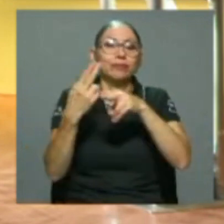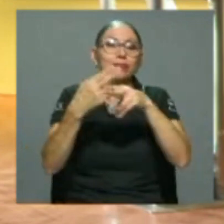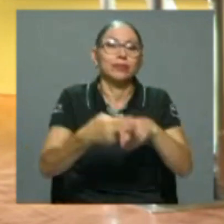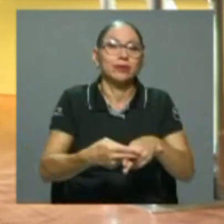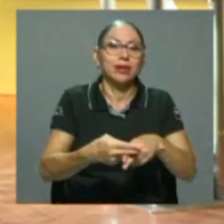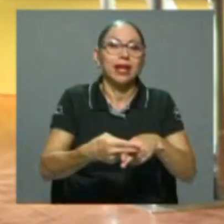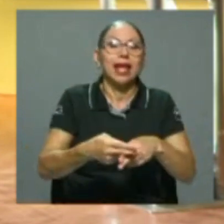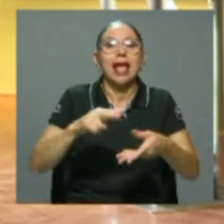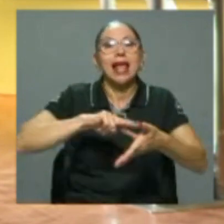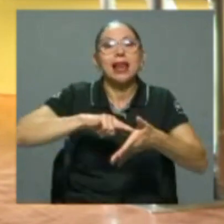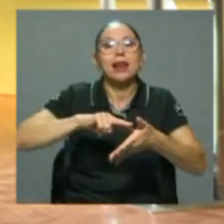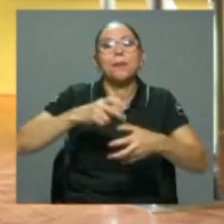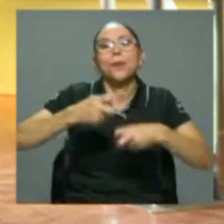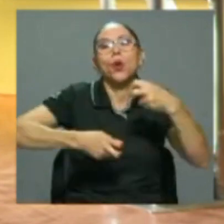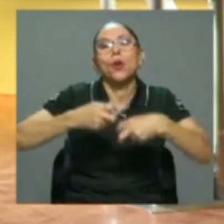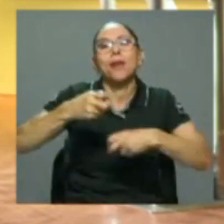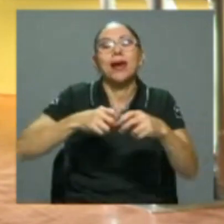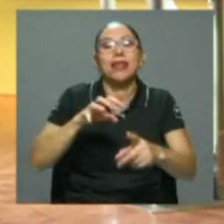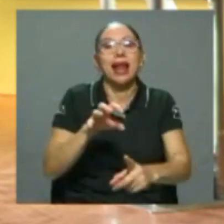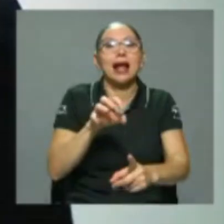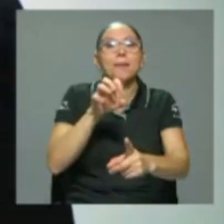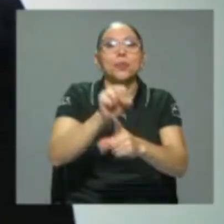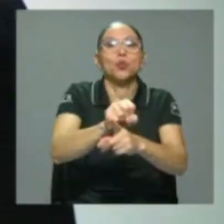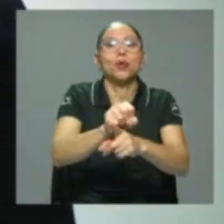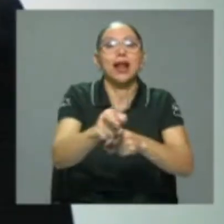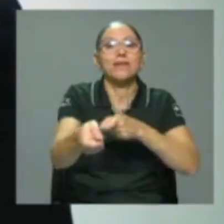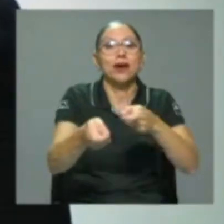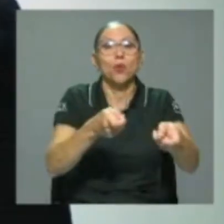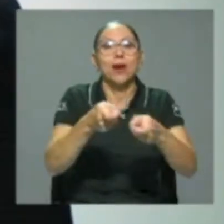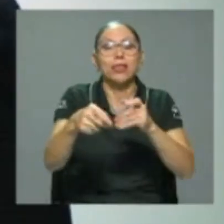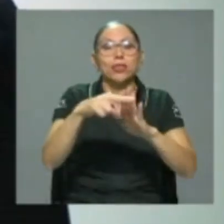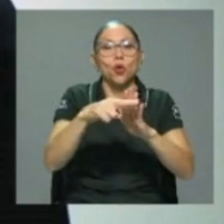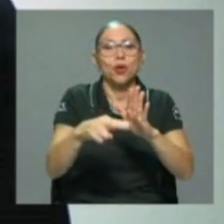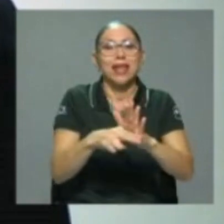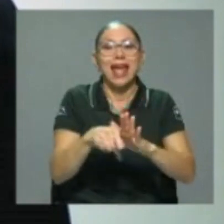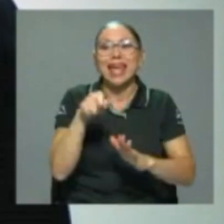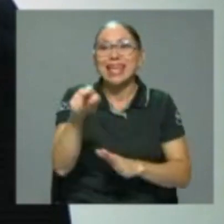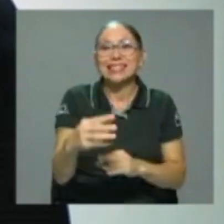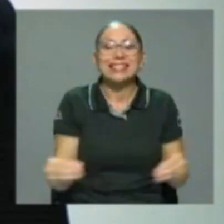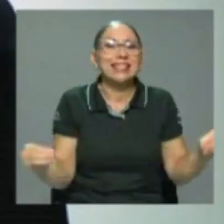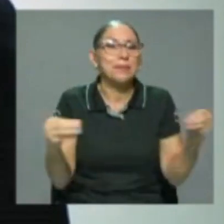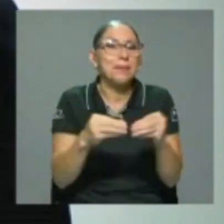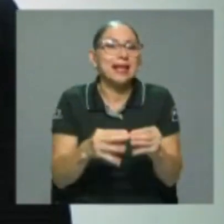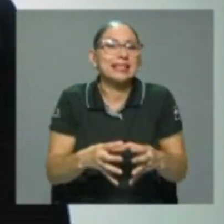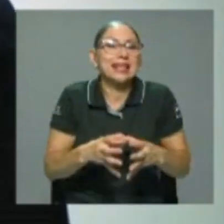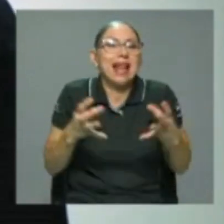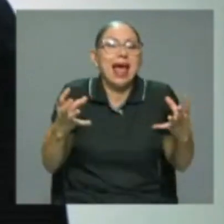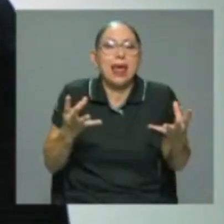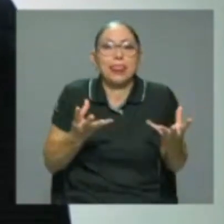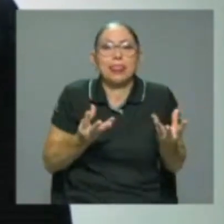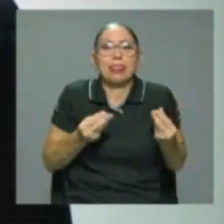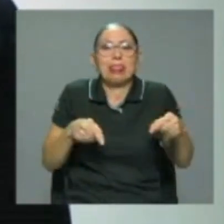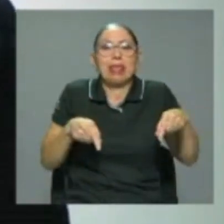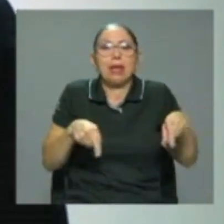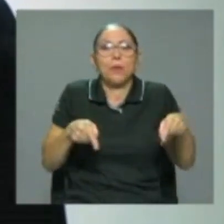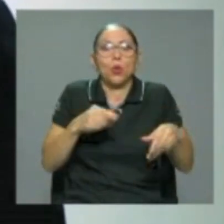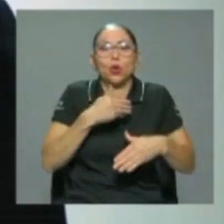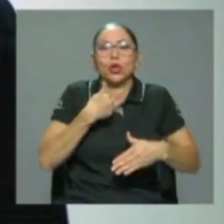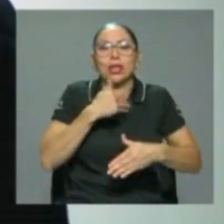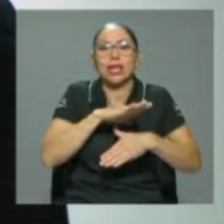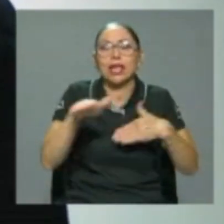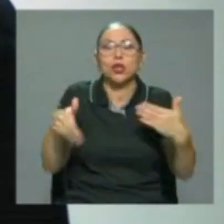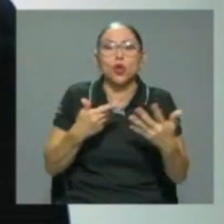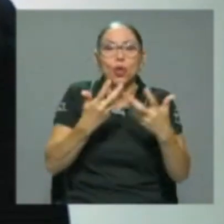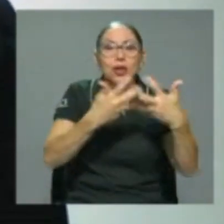la captura regulatoria, que es el mayor temor que tienen todos los reguladores a